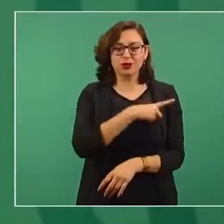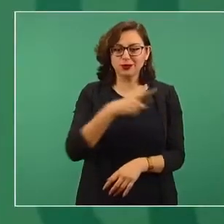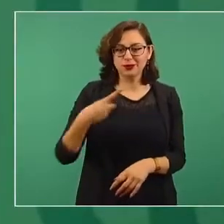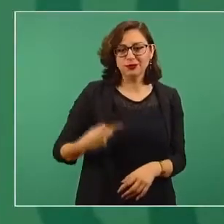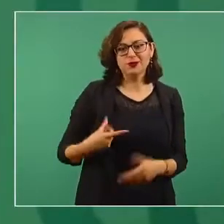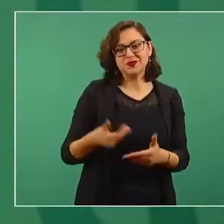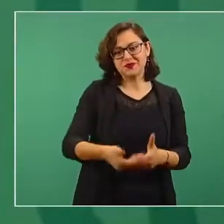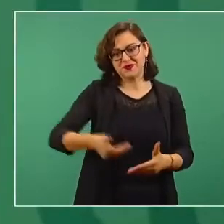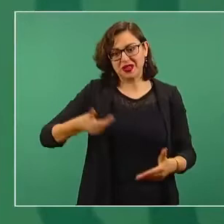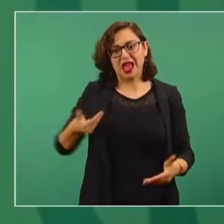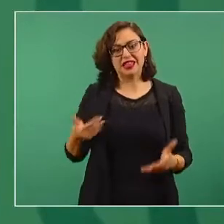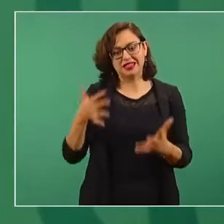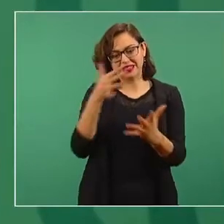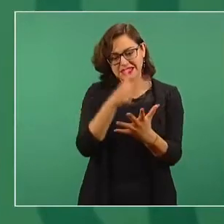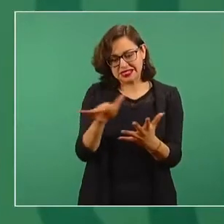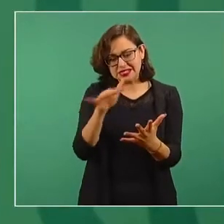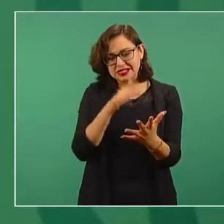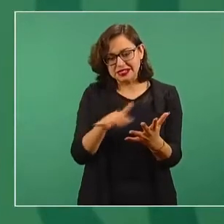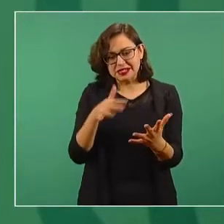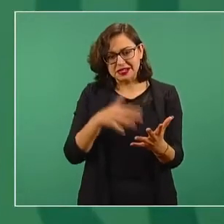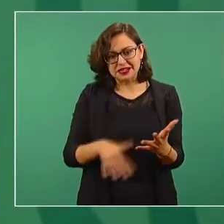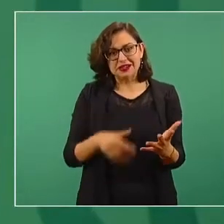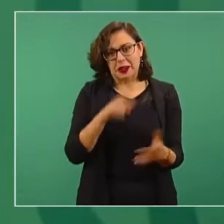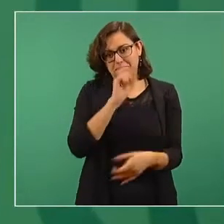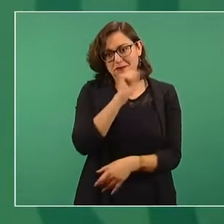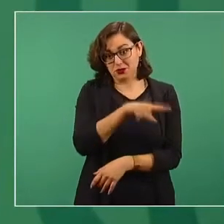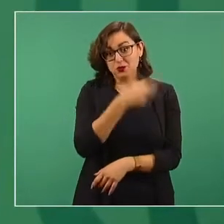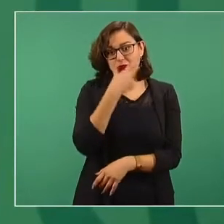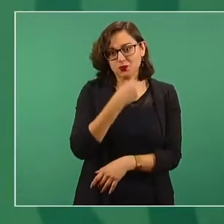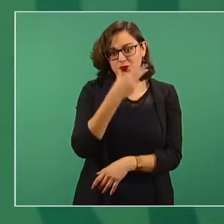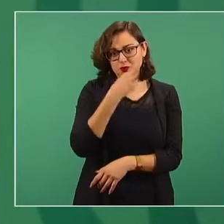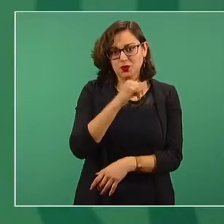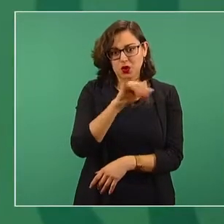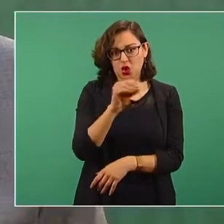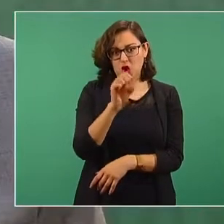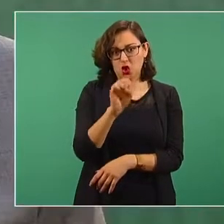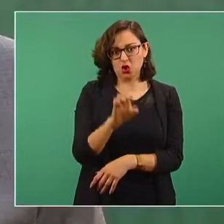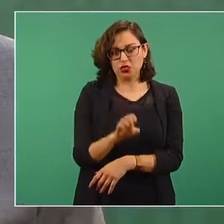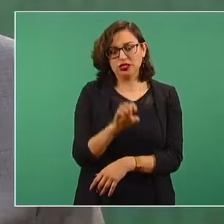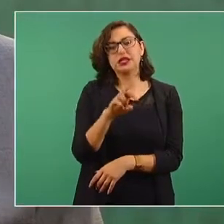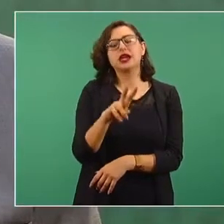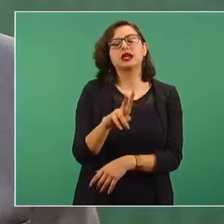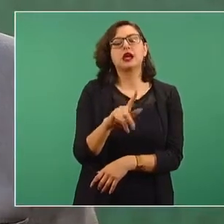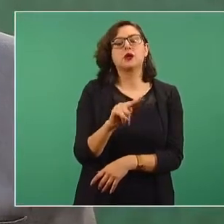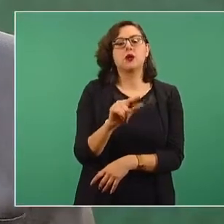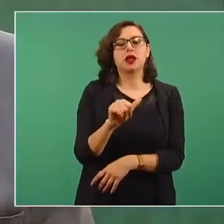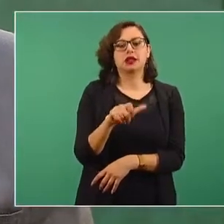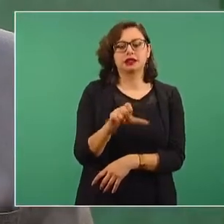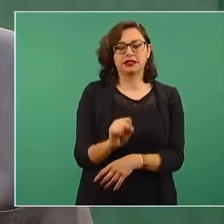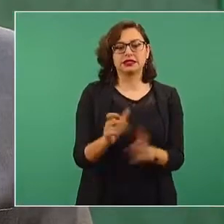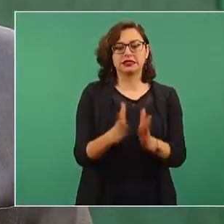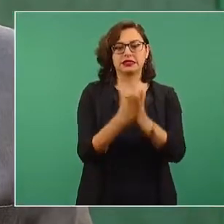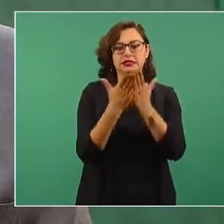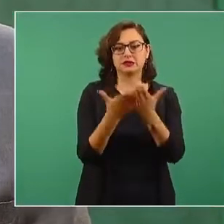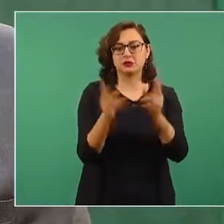leer la novela de José Revueltas, Muros de Agua.